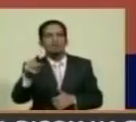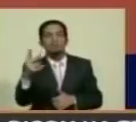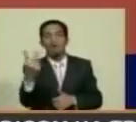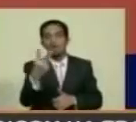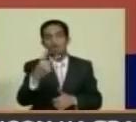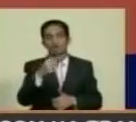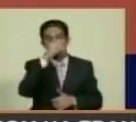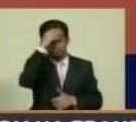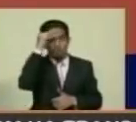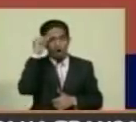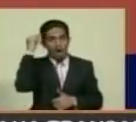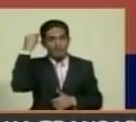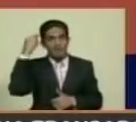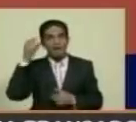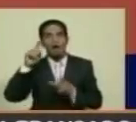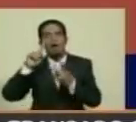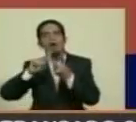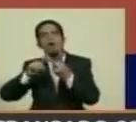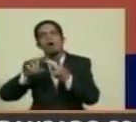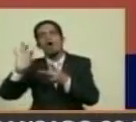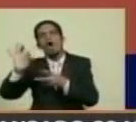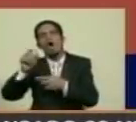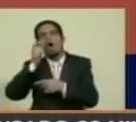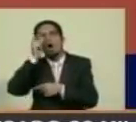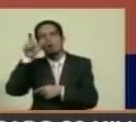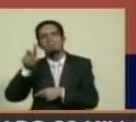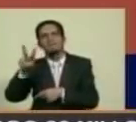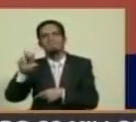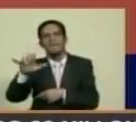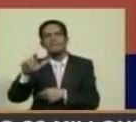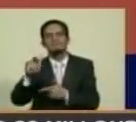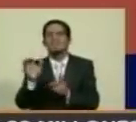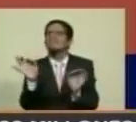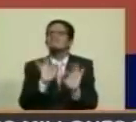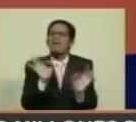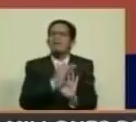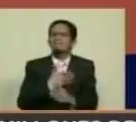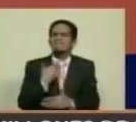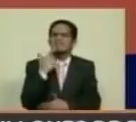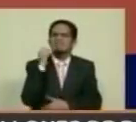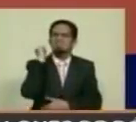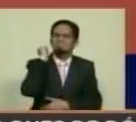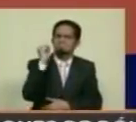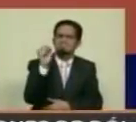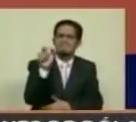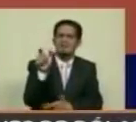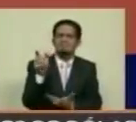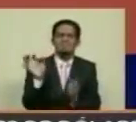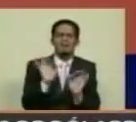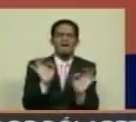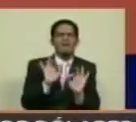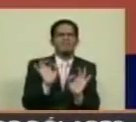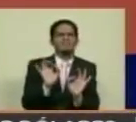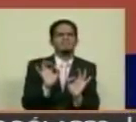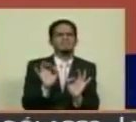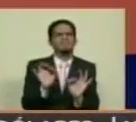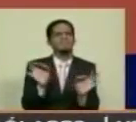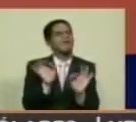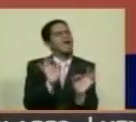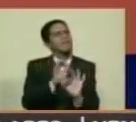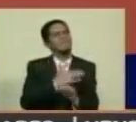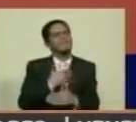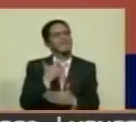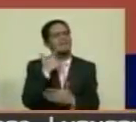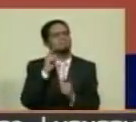para el delito, para la muerte. No, eso no es lo que yo quiero para Venezuela, y nadie lo quiere. Nadie quiere que Borges se convierta en el Álvaro